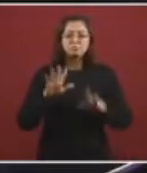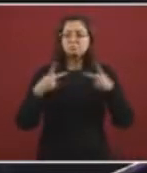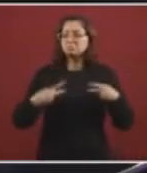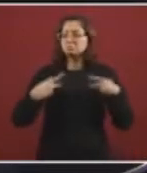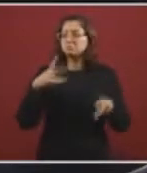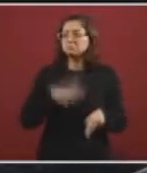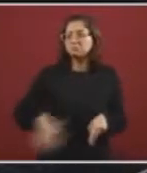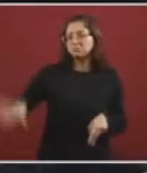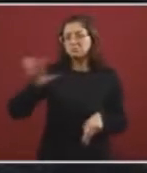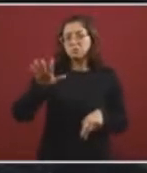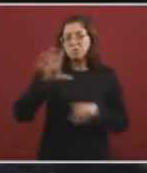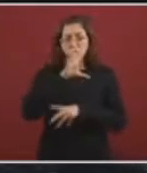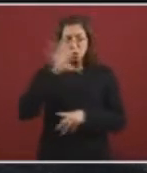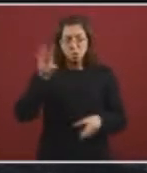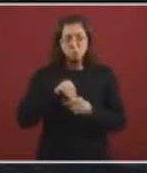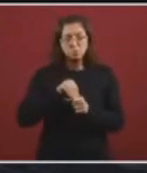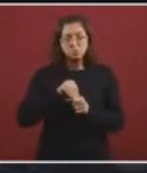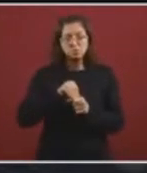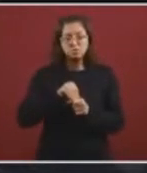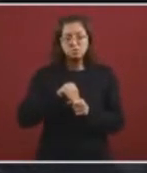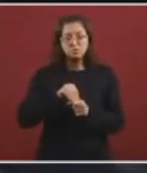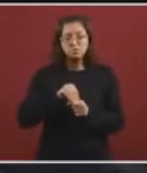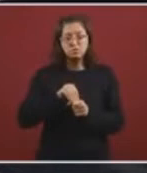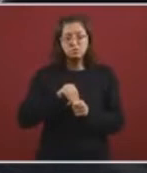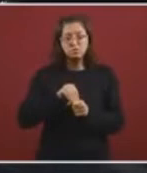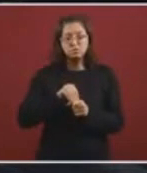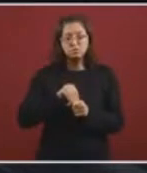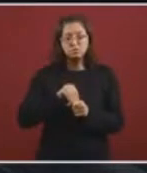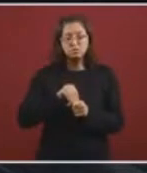tienen posibilidad de